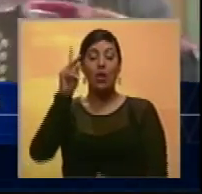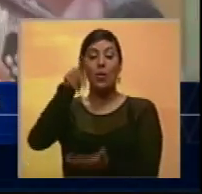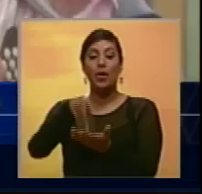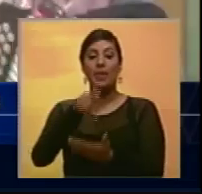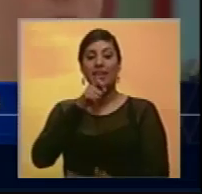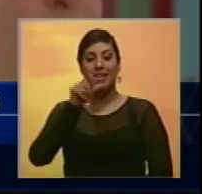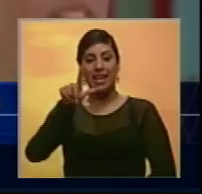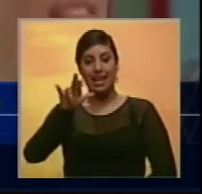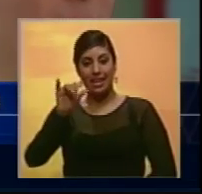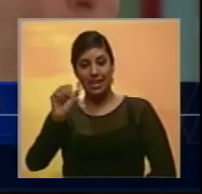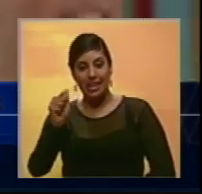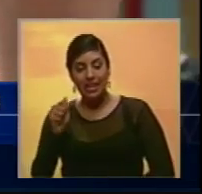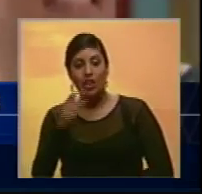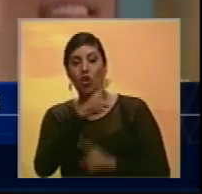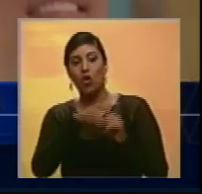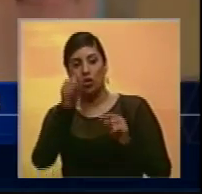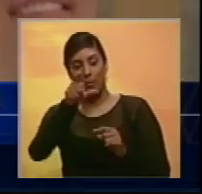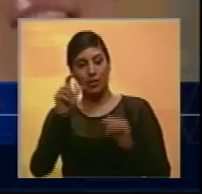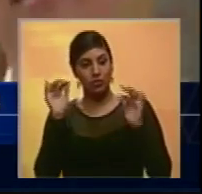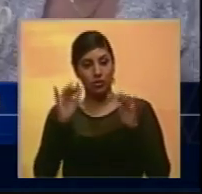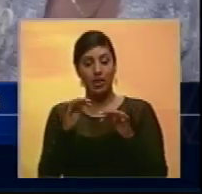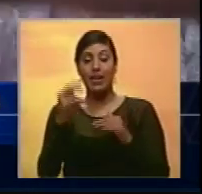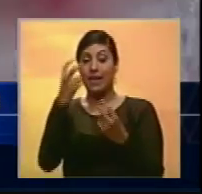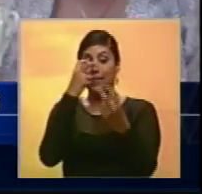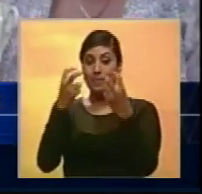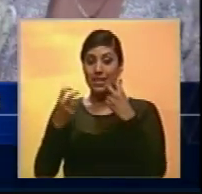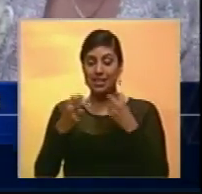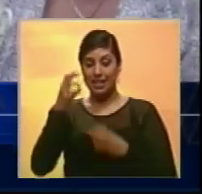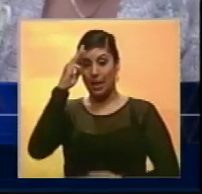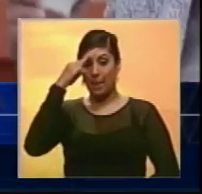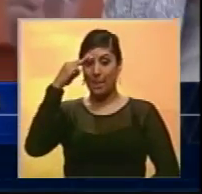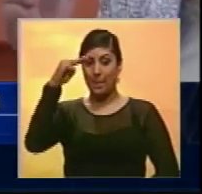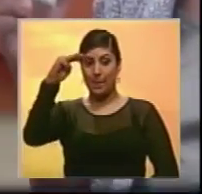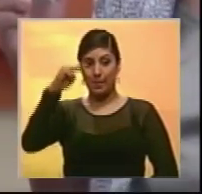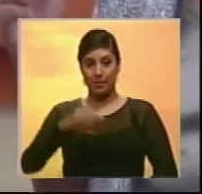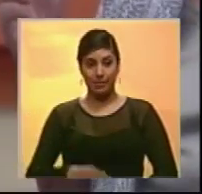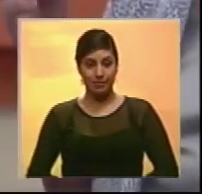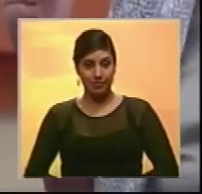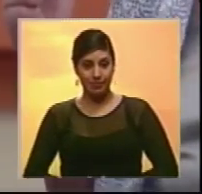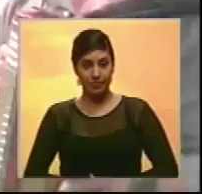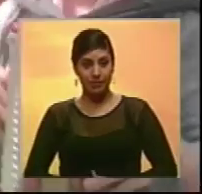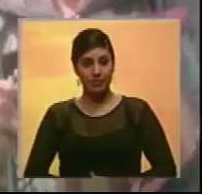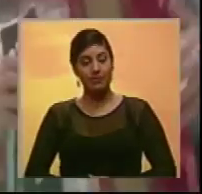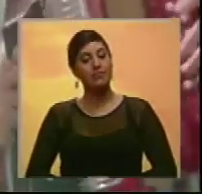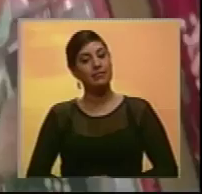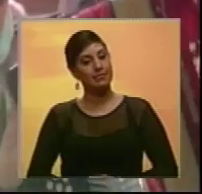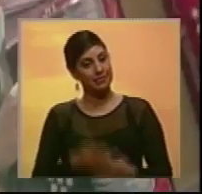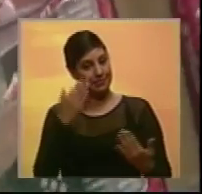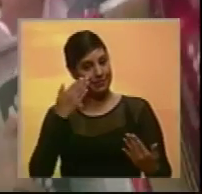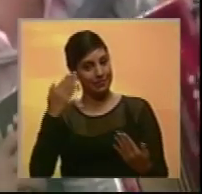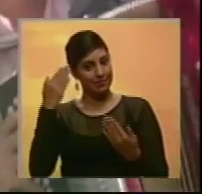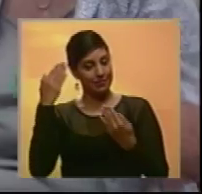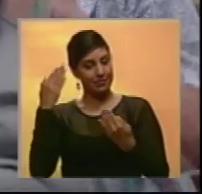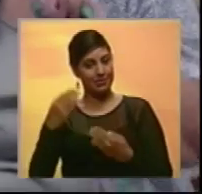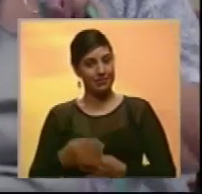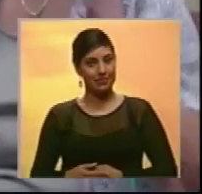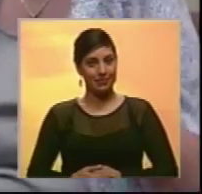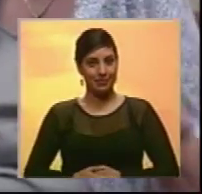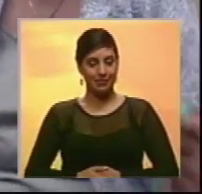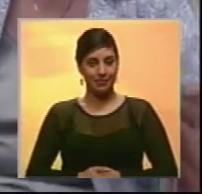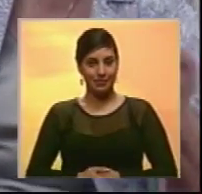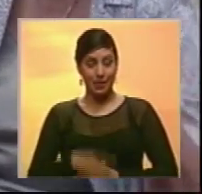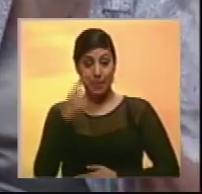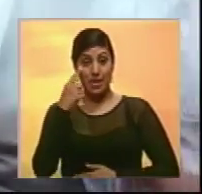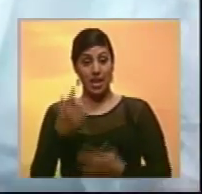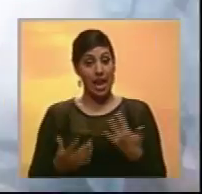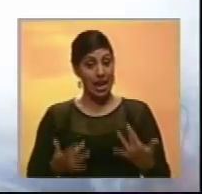presentará Lilia Vera y Fernando Delgadillo, quien nos visita desde México. Mira la alegría que tengo, mira